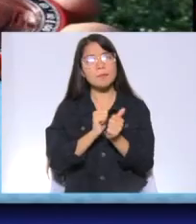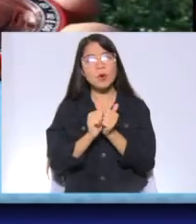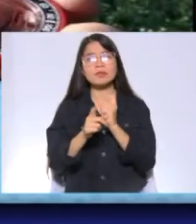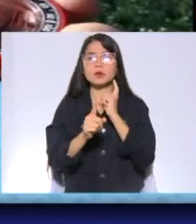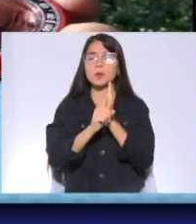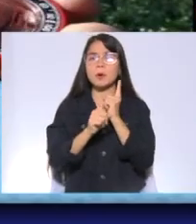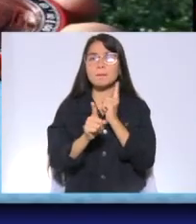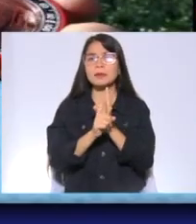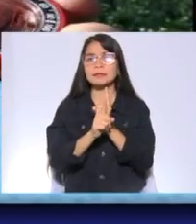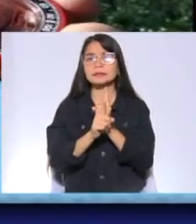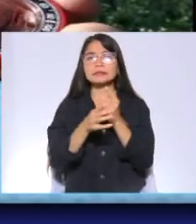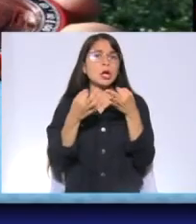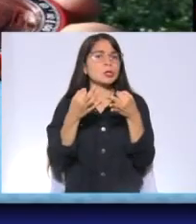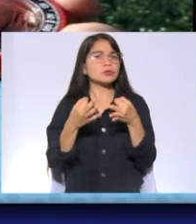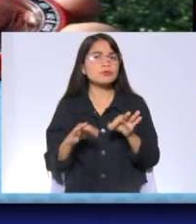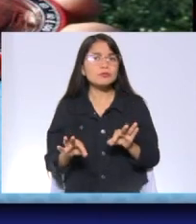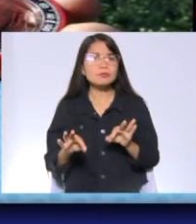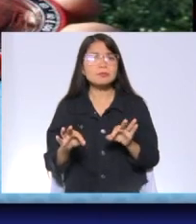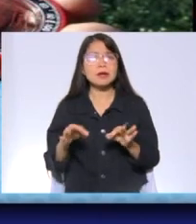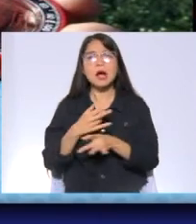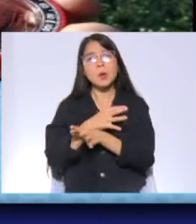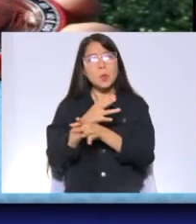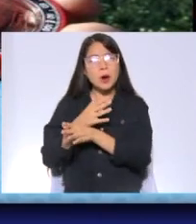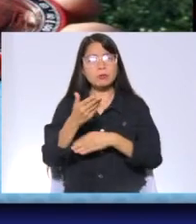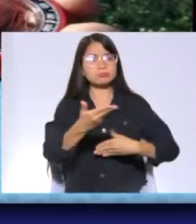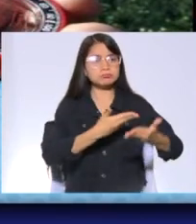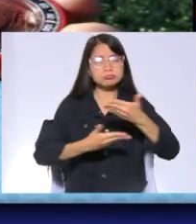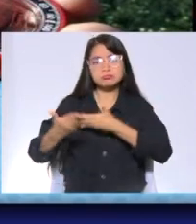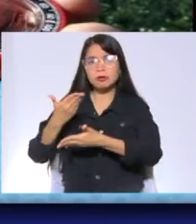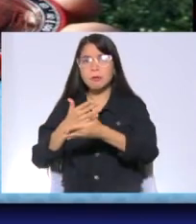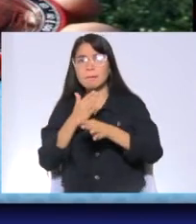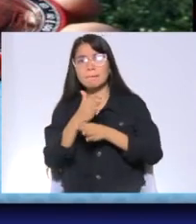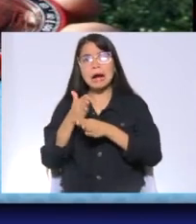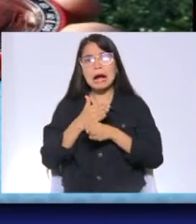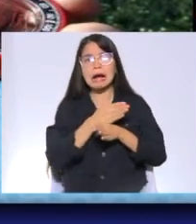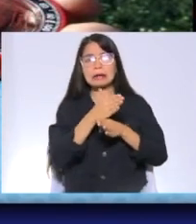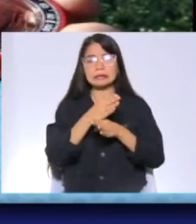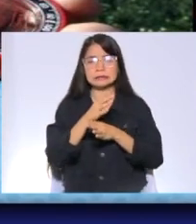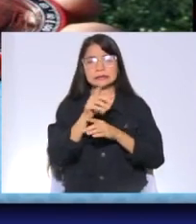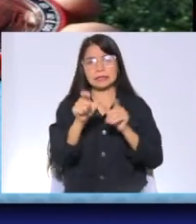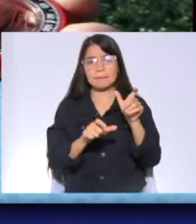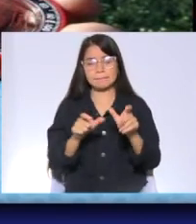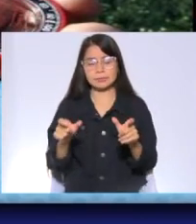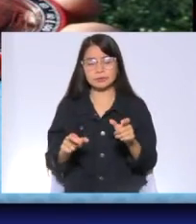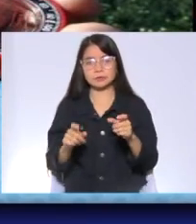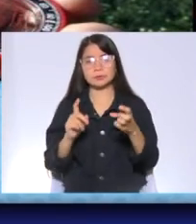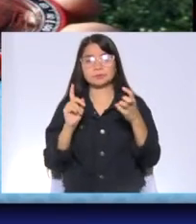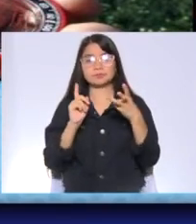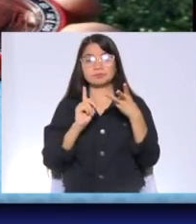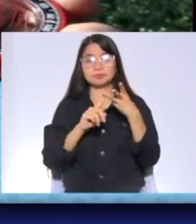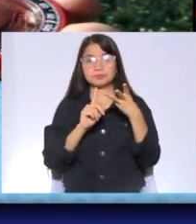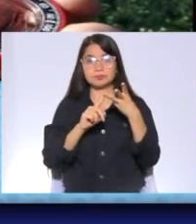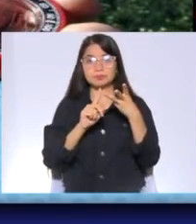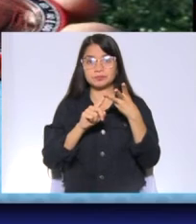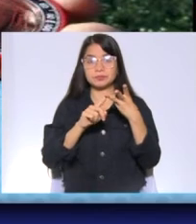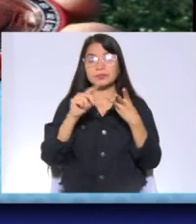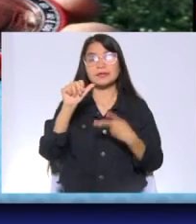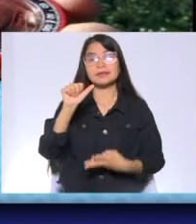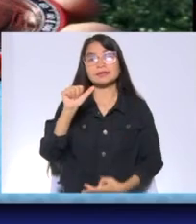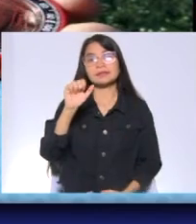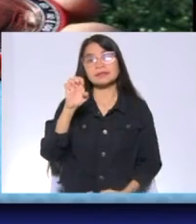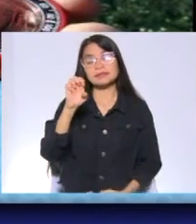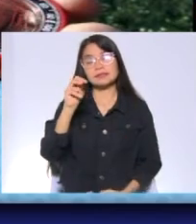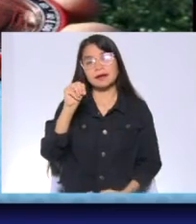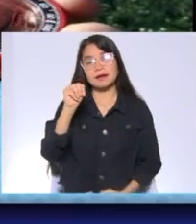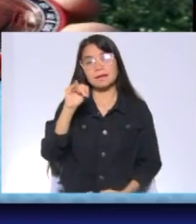Y además de los deportes formales e informales, tenemos los semiformales, que son aquellos que